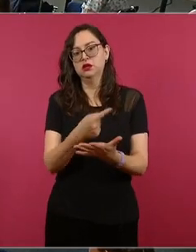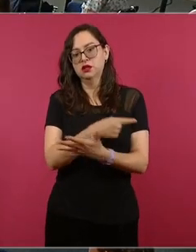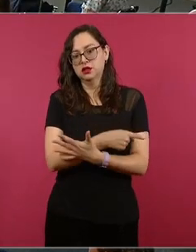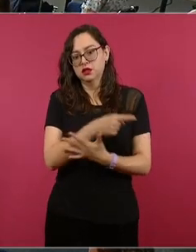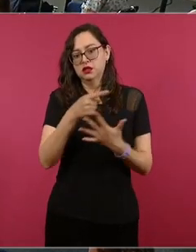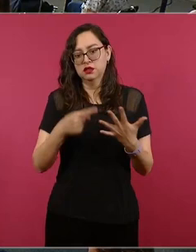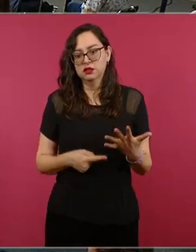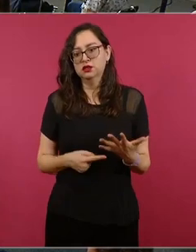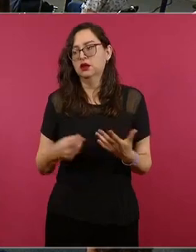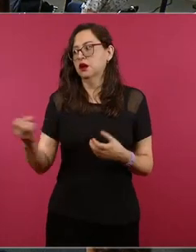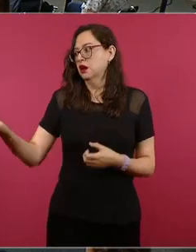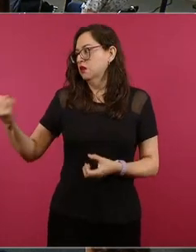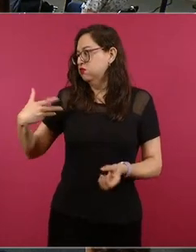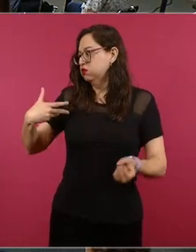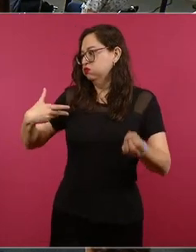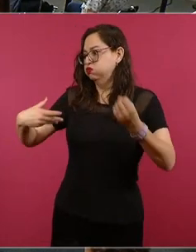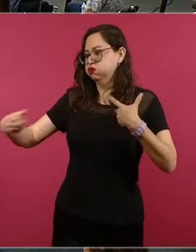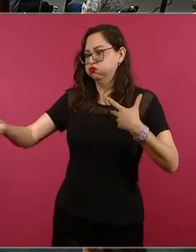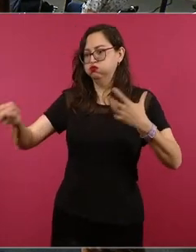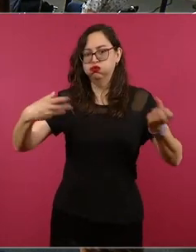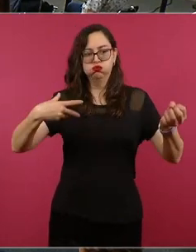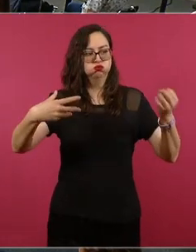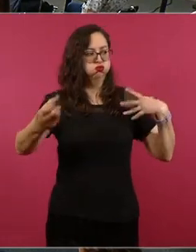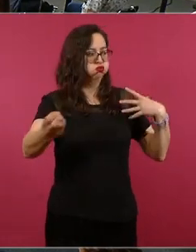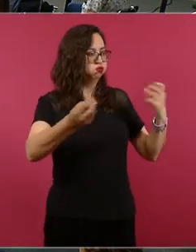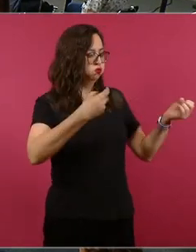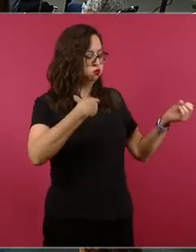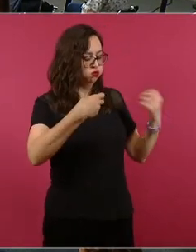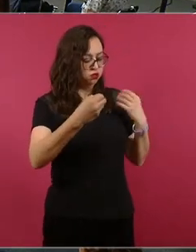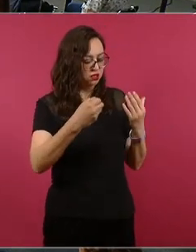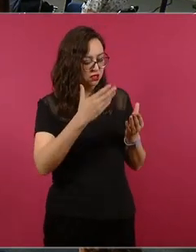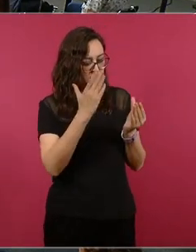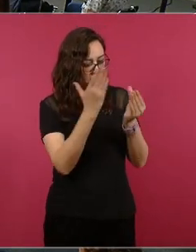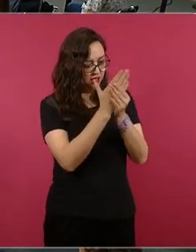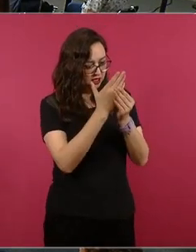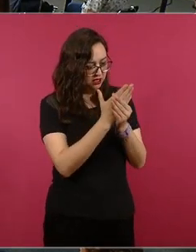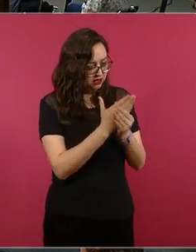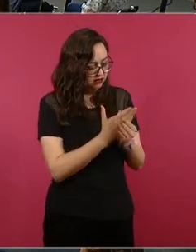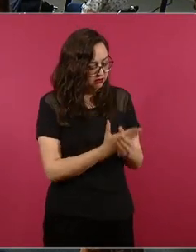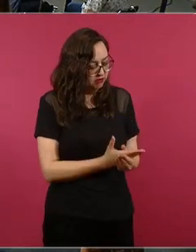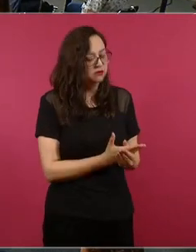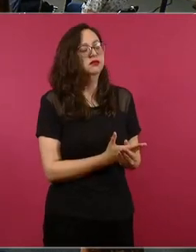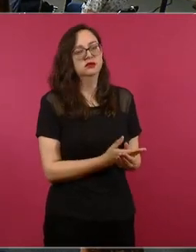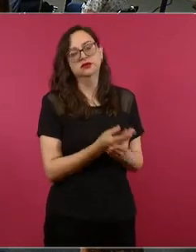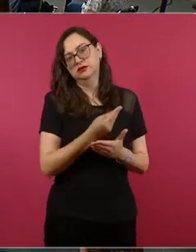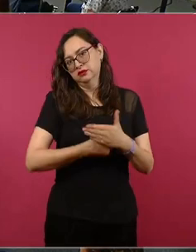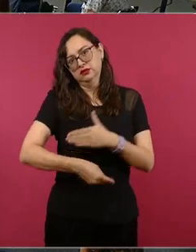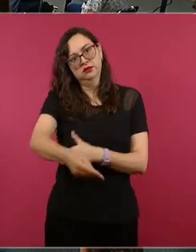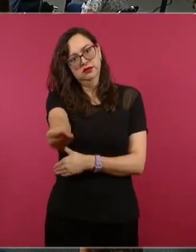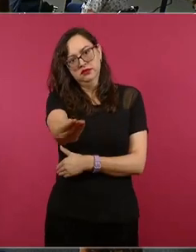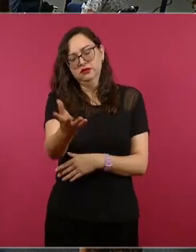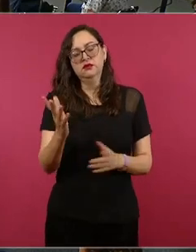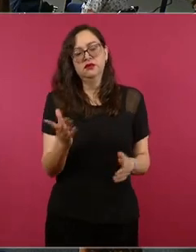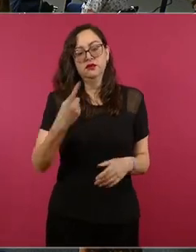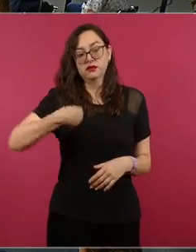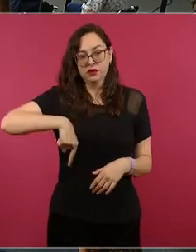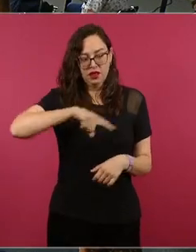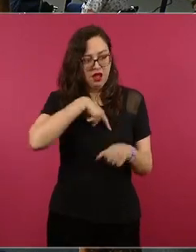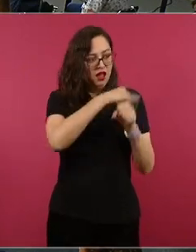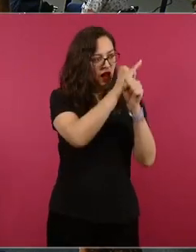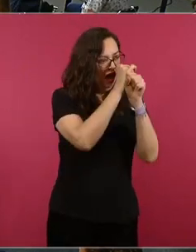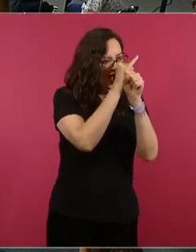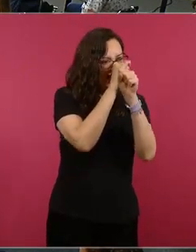llega a través de nuestras redes sociales, señor. Y bueno, es nuestra fuente, es la que nos informa de todo eso y también nos damos a la tarea de